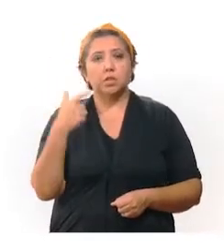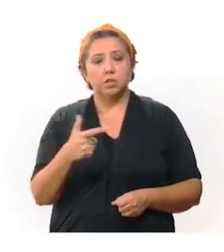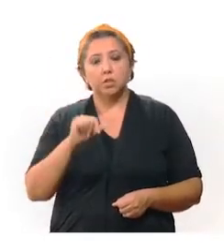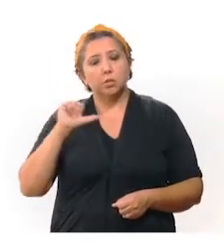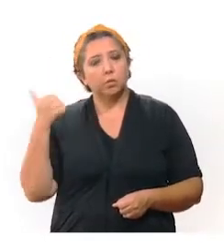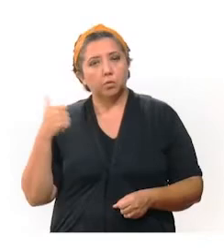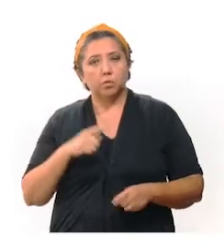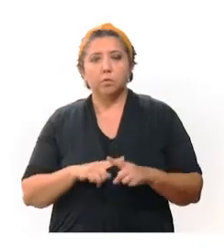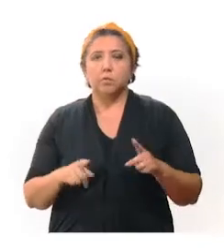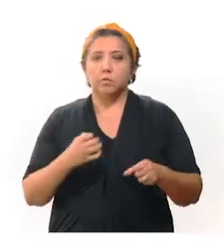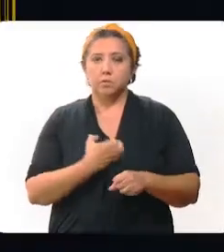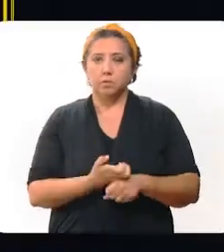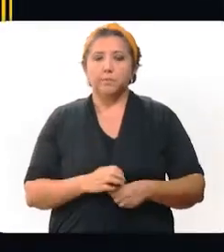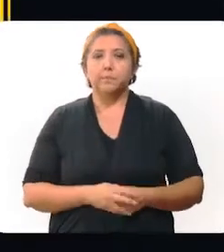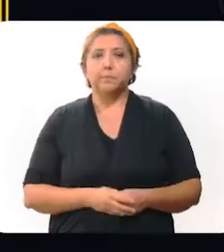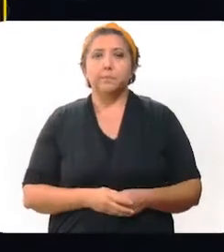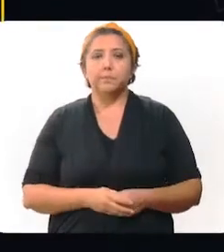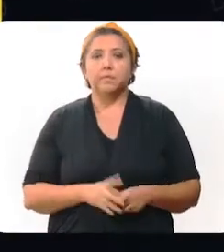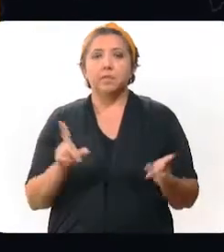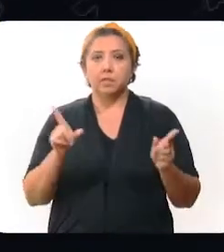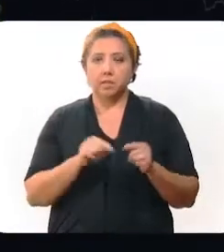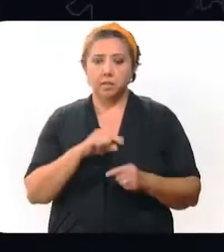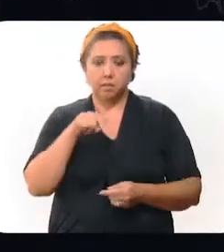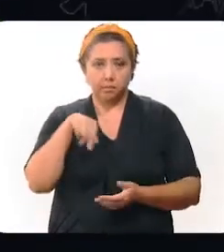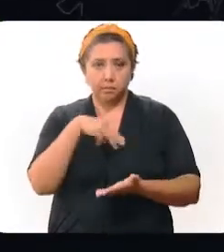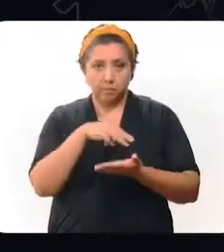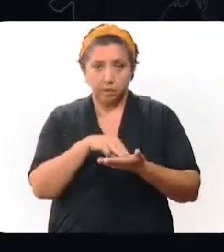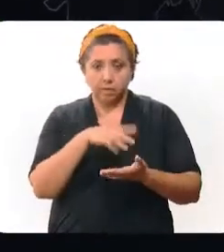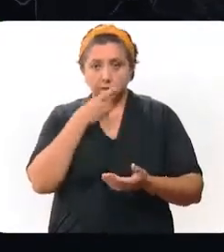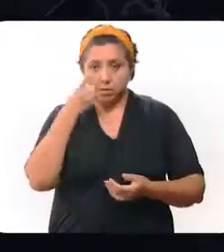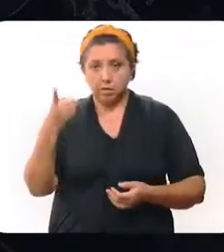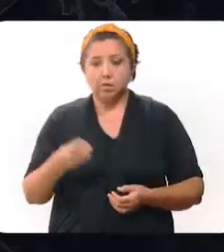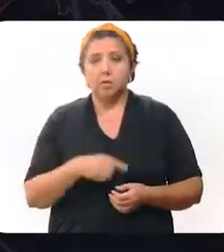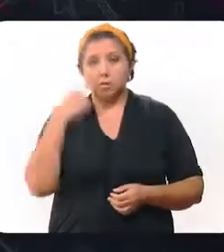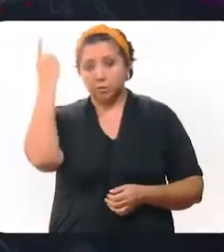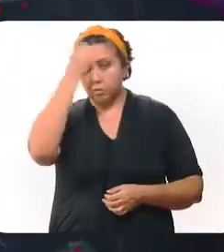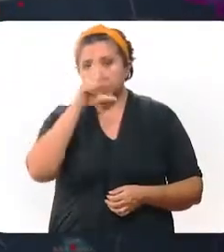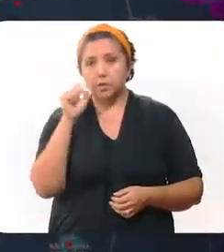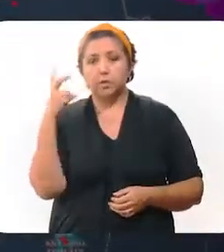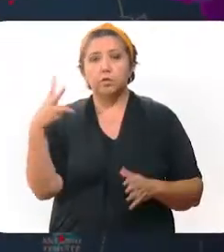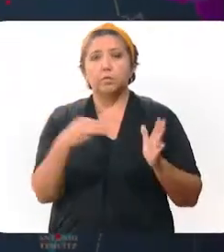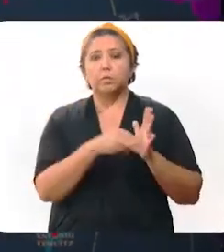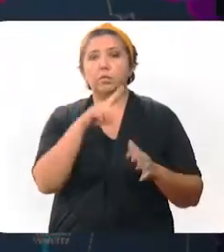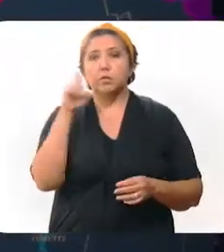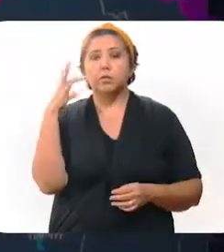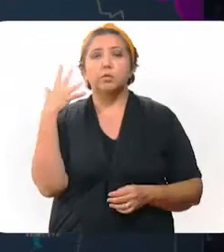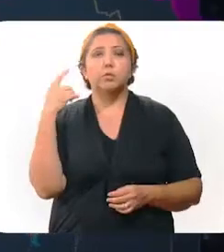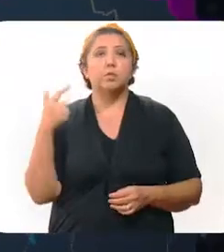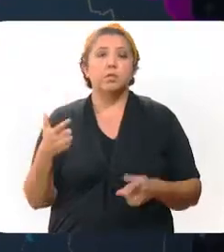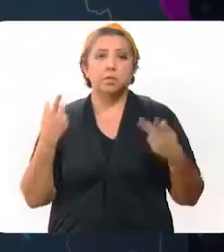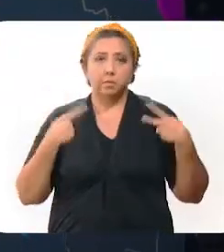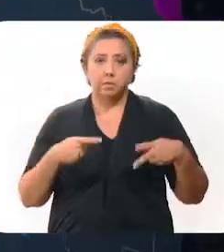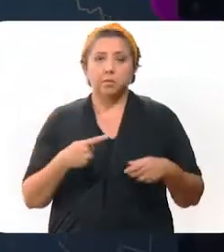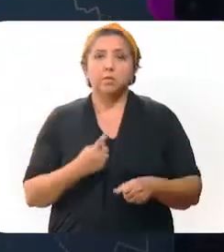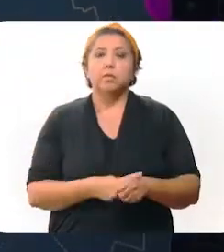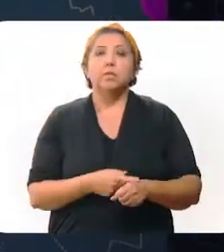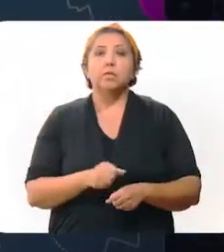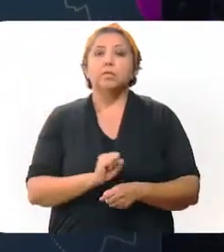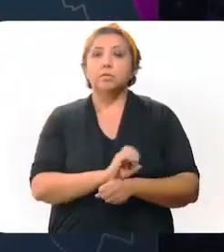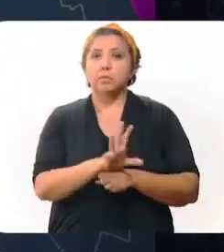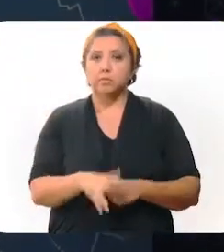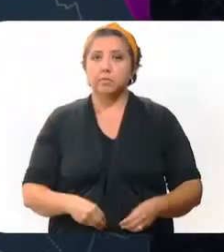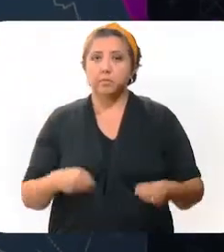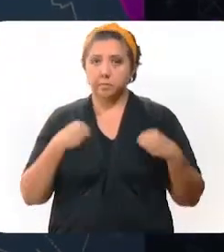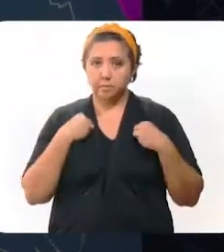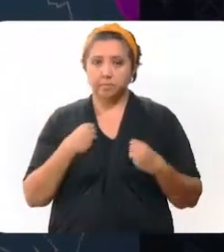de otro país u otro estado. Específicamente en Mérida se han diagnosticado 22.157 personas contagiadas de coronavirus,